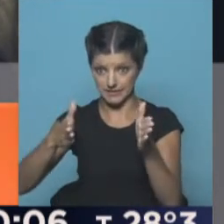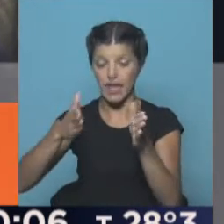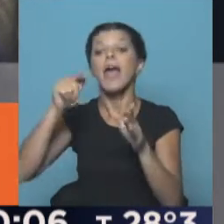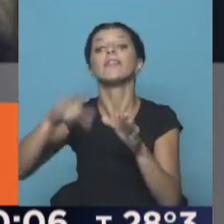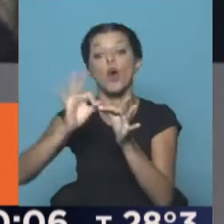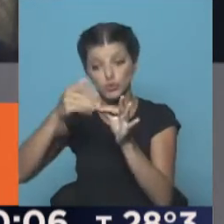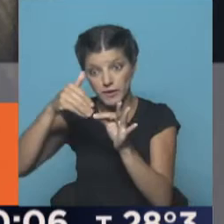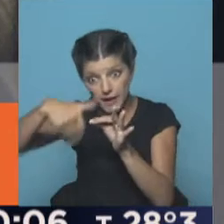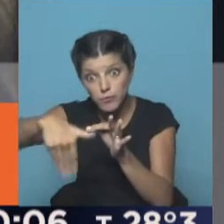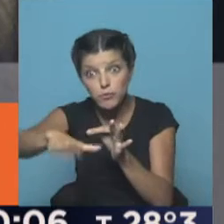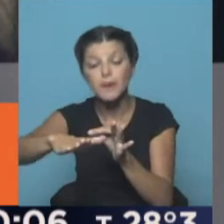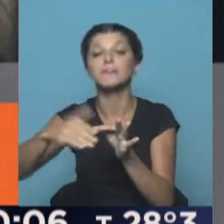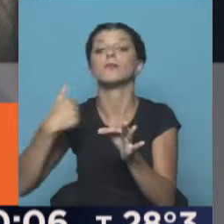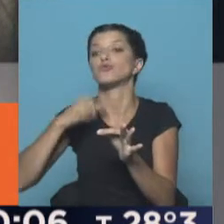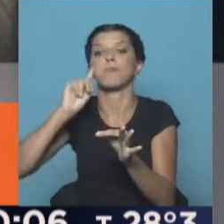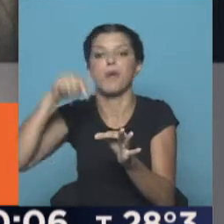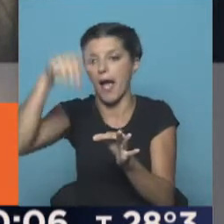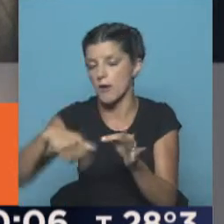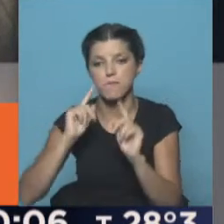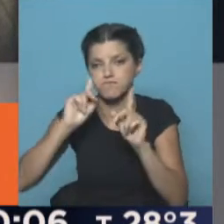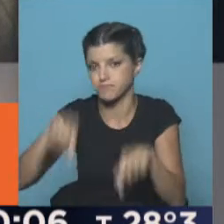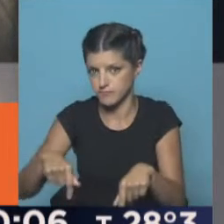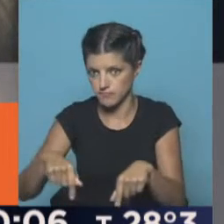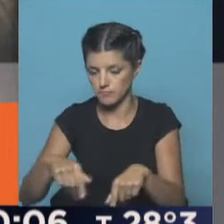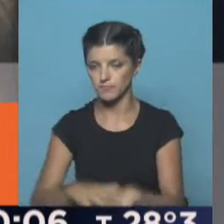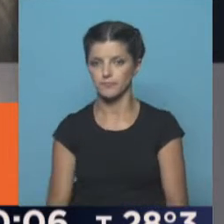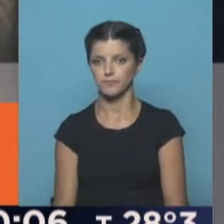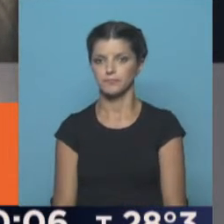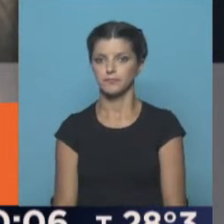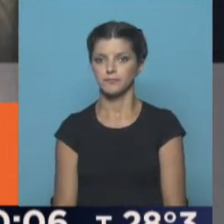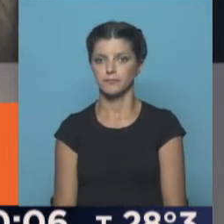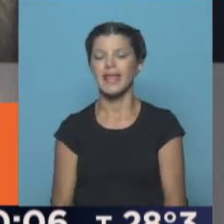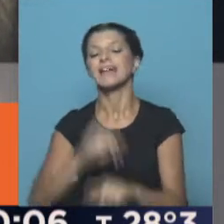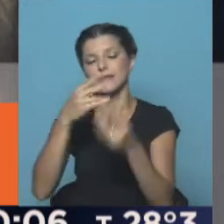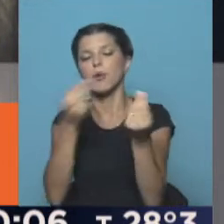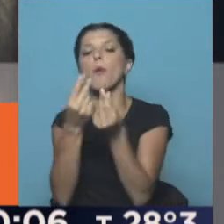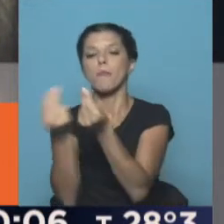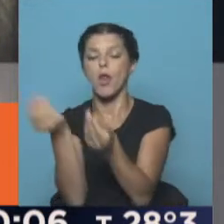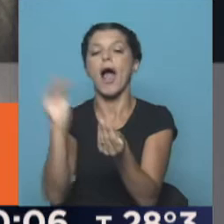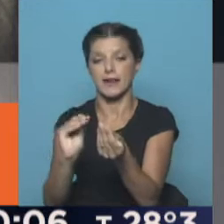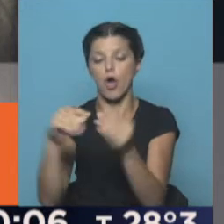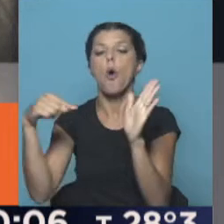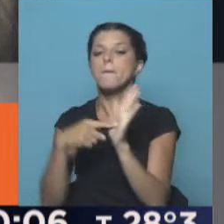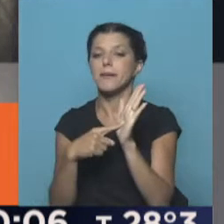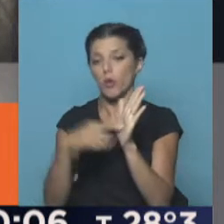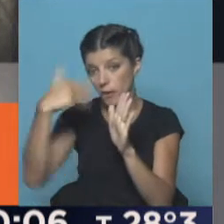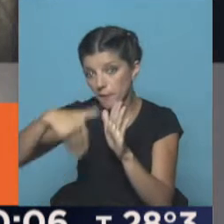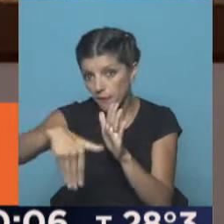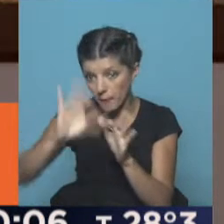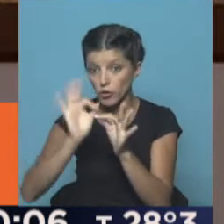octubre y por eso no podemos anunciarlo más allá de lo que es la variación del valor agregado de distribución lo veremos en esta